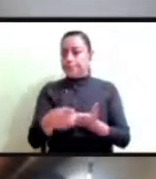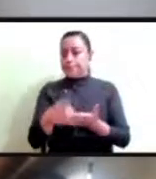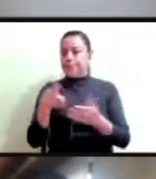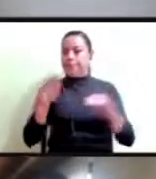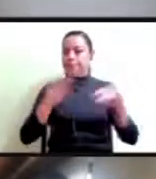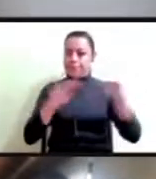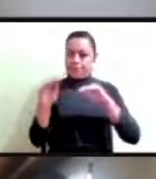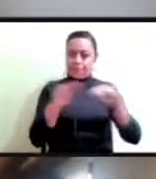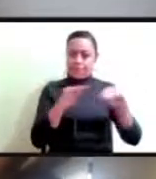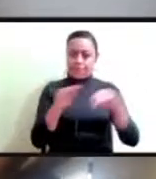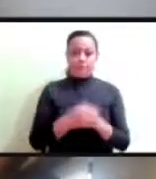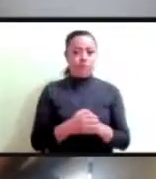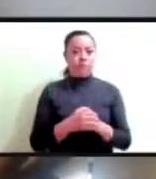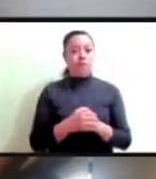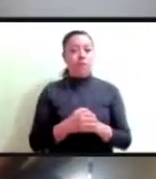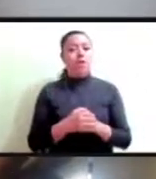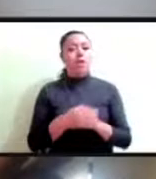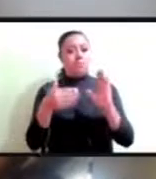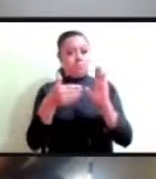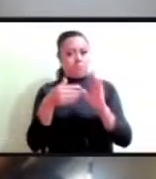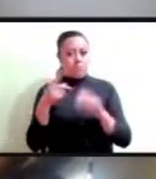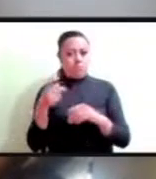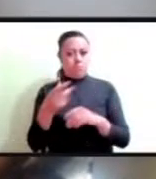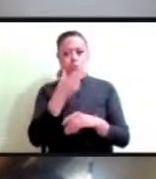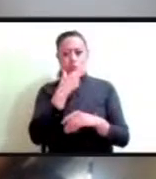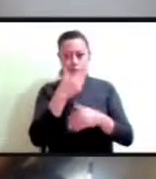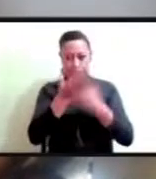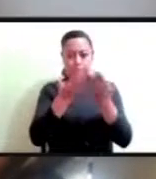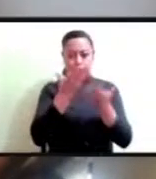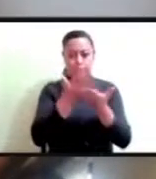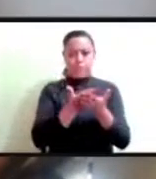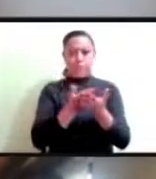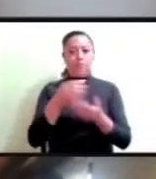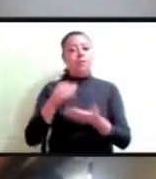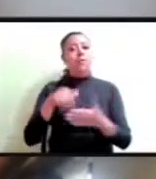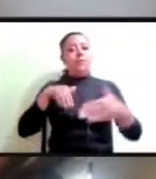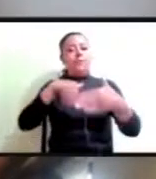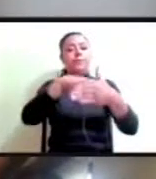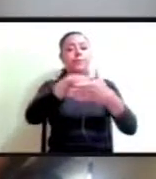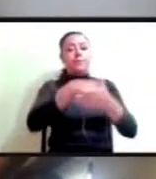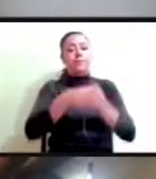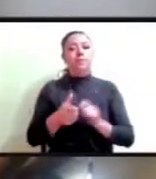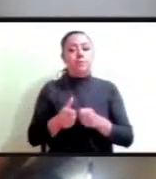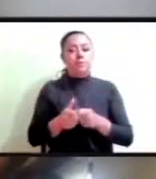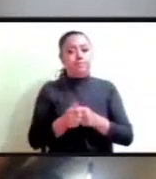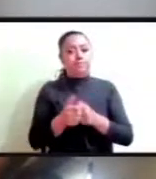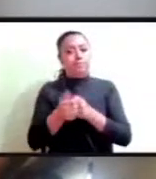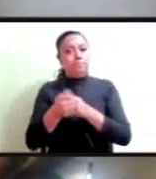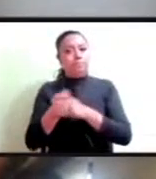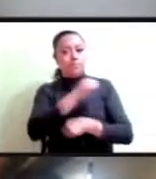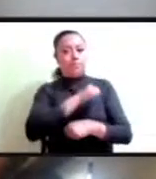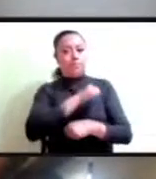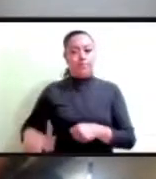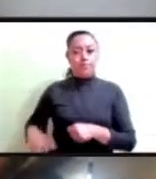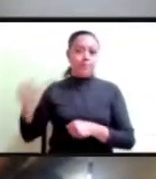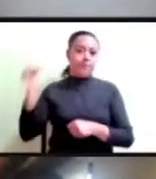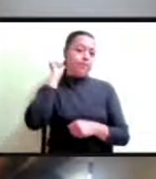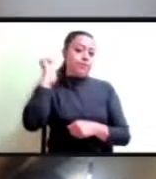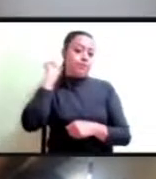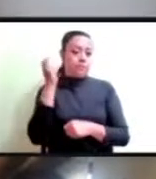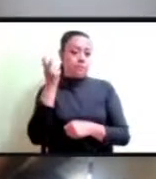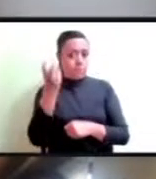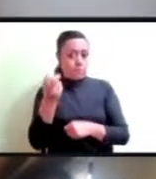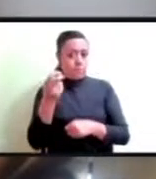Según lo refiere el promovente, el Centro de Transferencia Modal El Rosario, ubicado en la Alcaldía Azcapotzalco, es uno de los más grandes de la